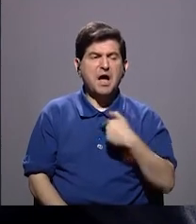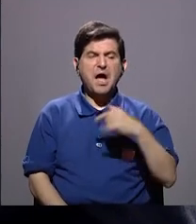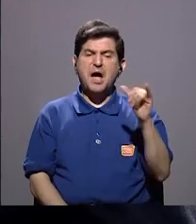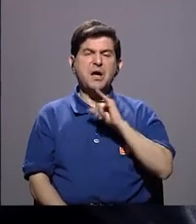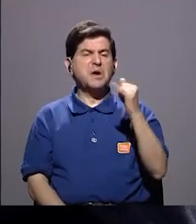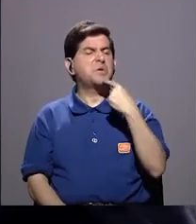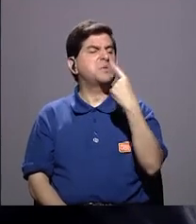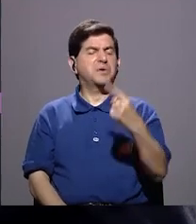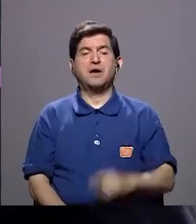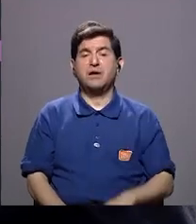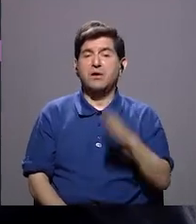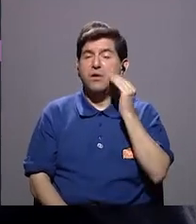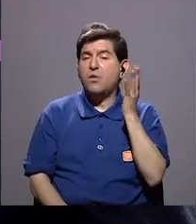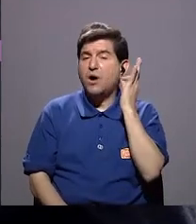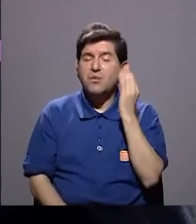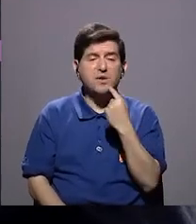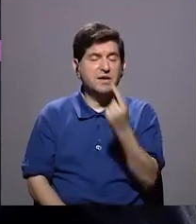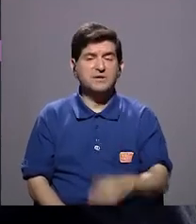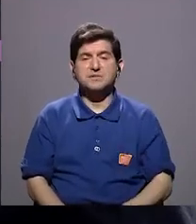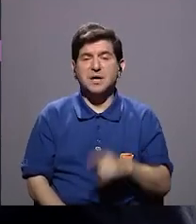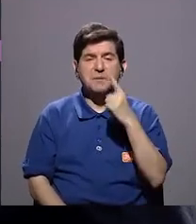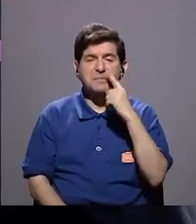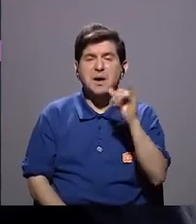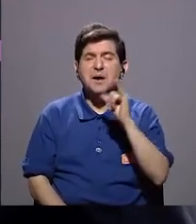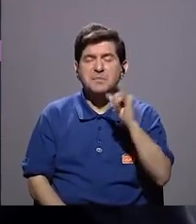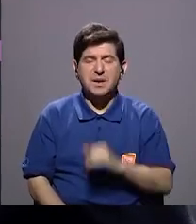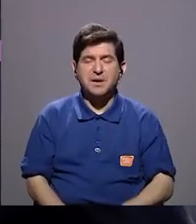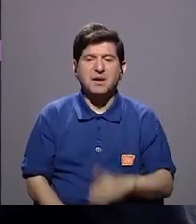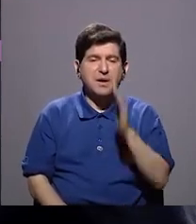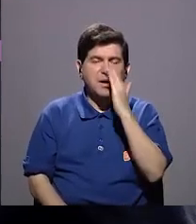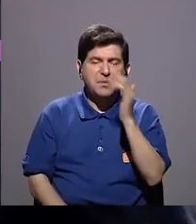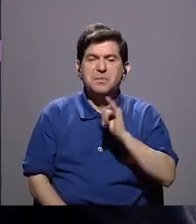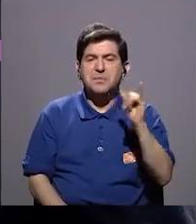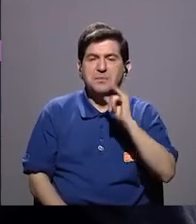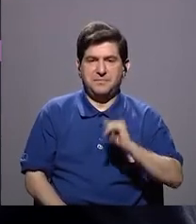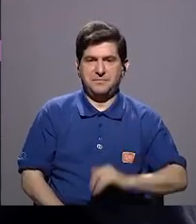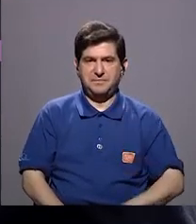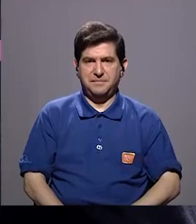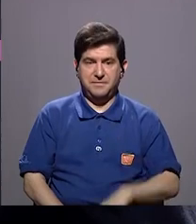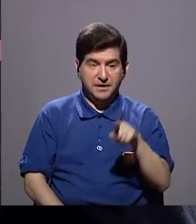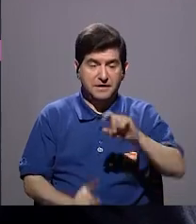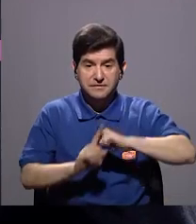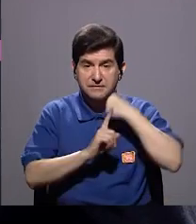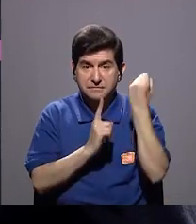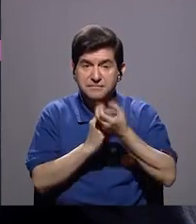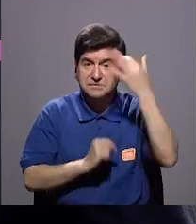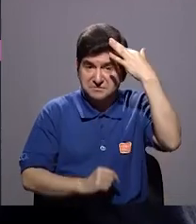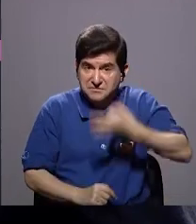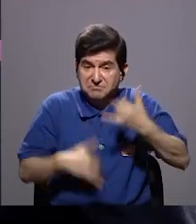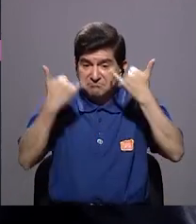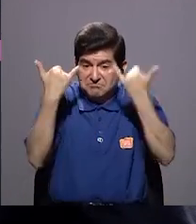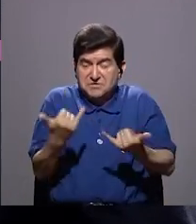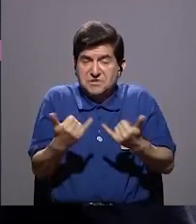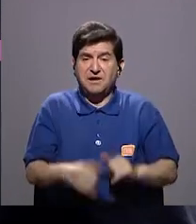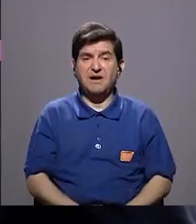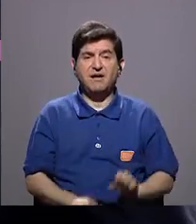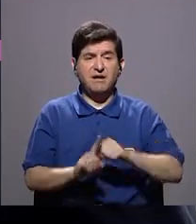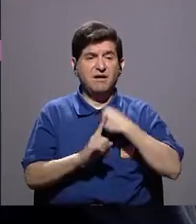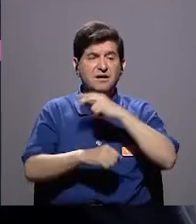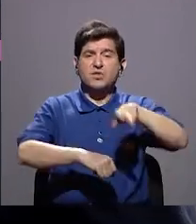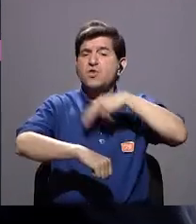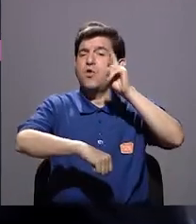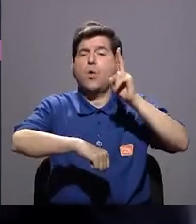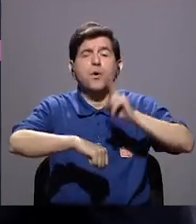así. Uh-huh. O la abuelita dice, ah, el papá era así, ah, la mamá era así. Entonces eso ya creemos que entonces ya va a ser algo